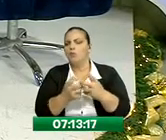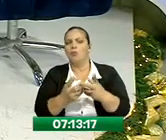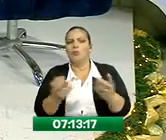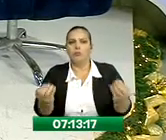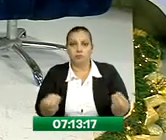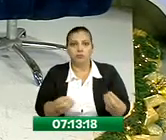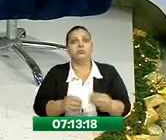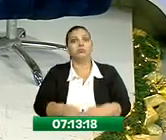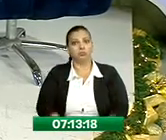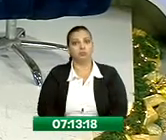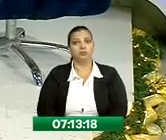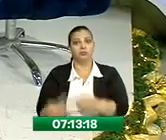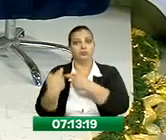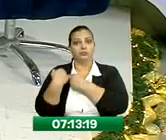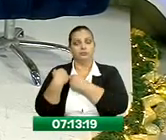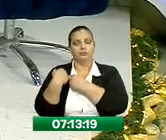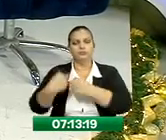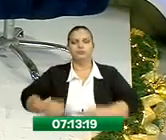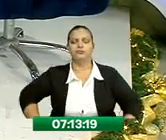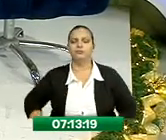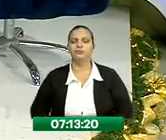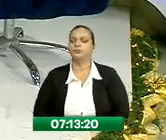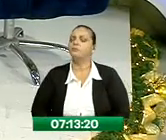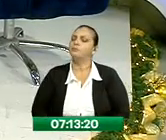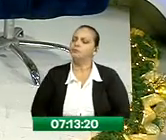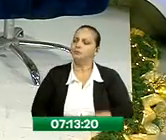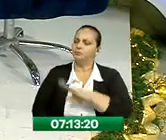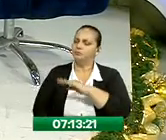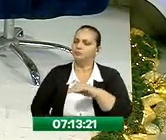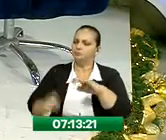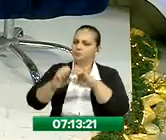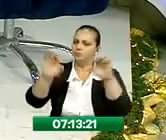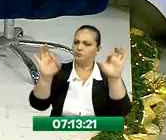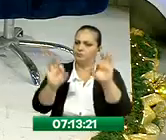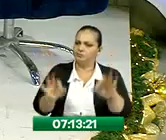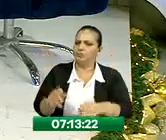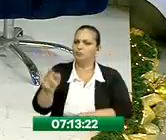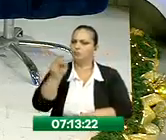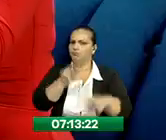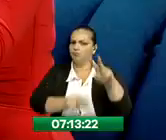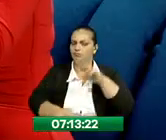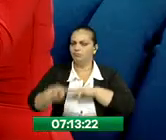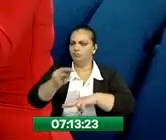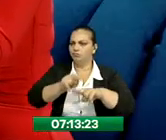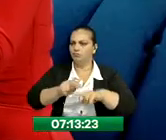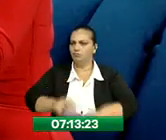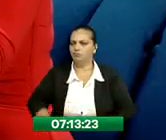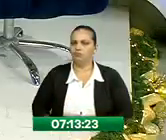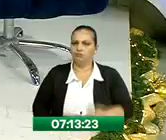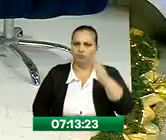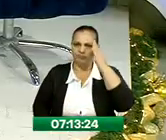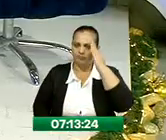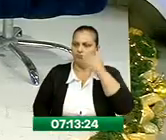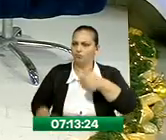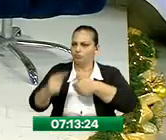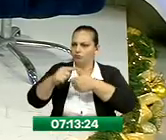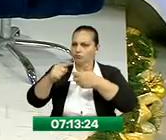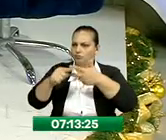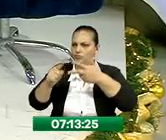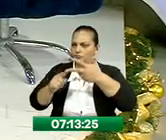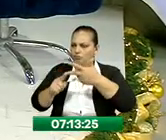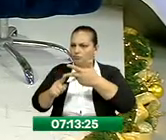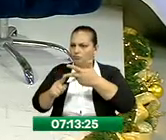intervención parcial de esa empresa, específicamente, porque me dicen que está compuesta por tres. A ver, el